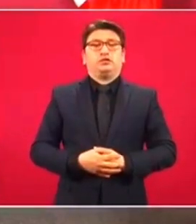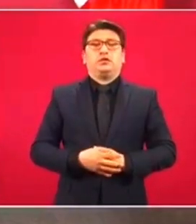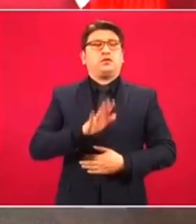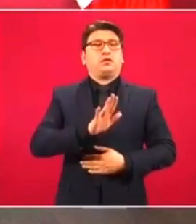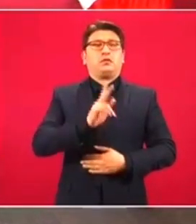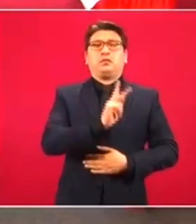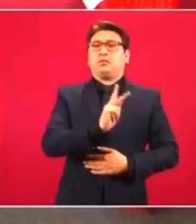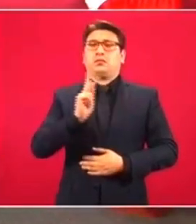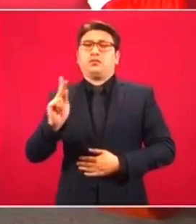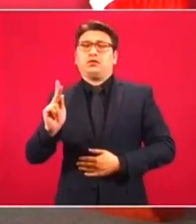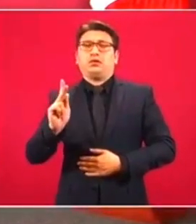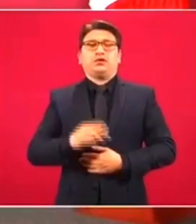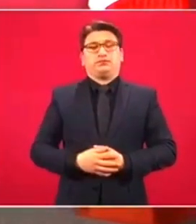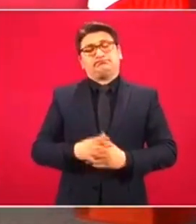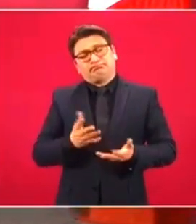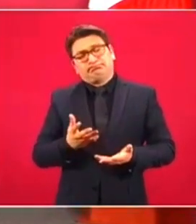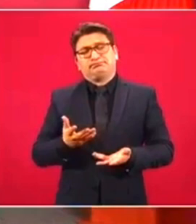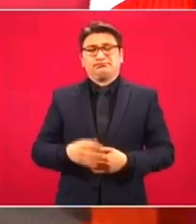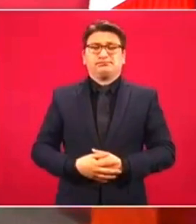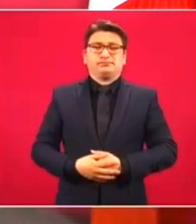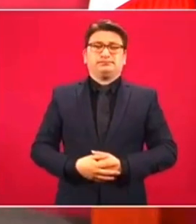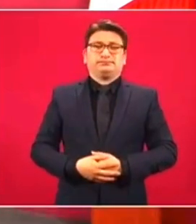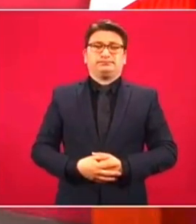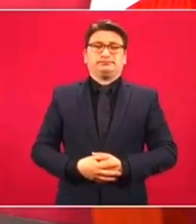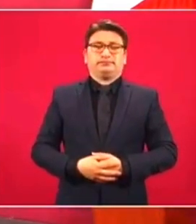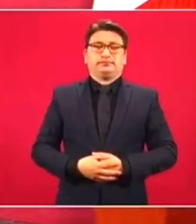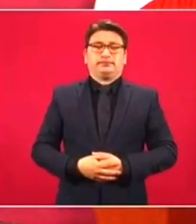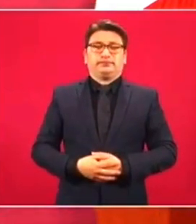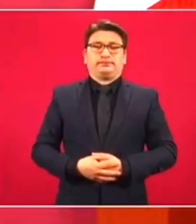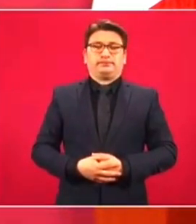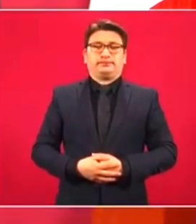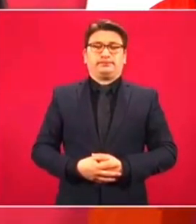similar aunque